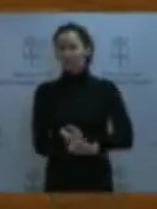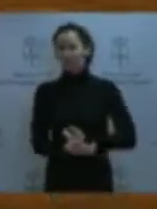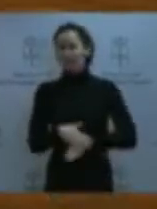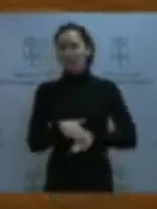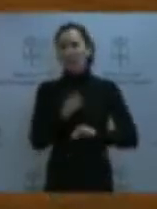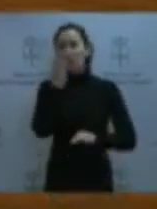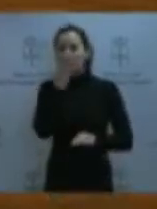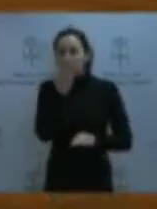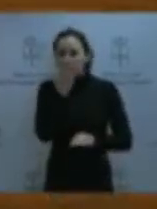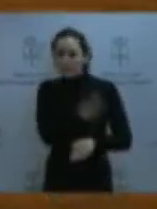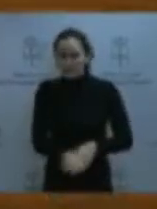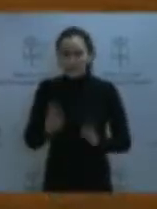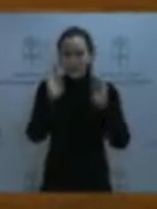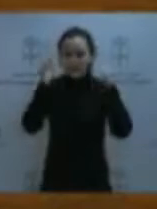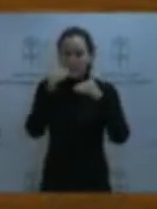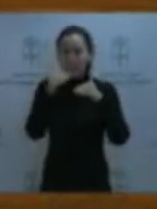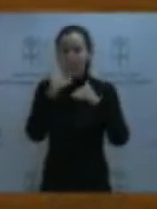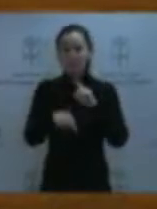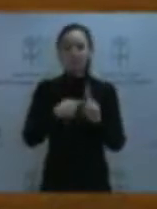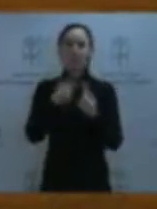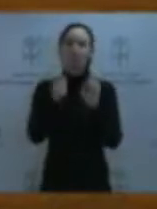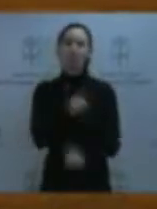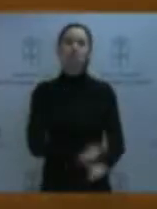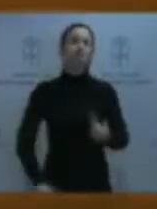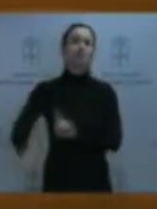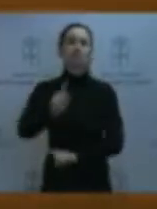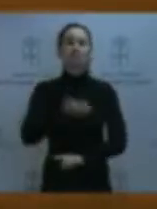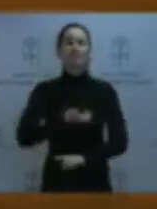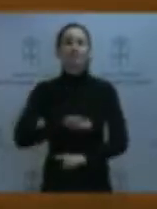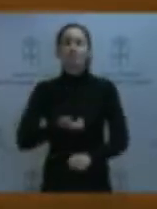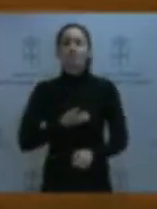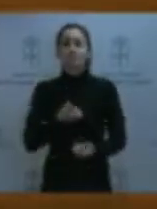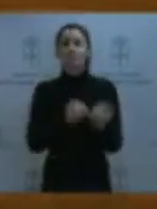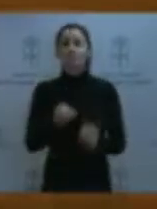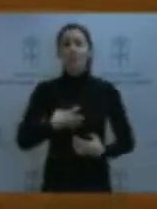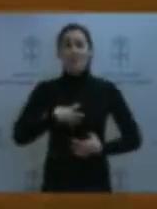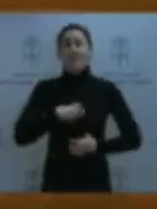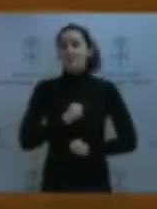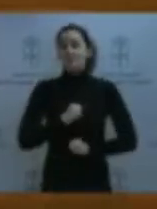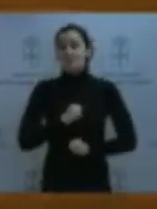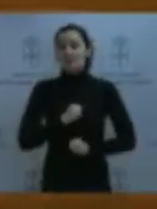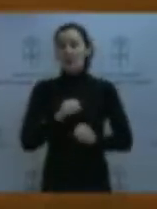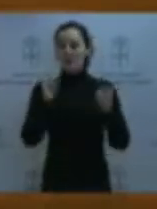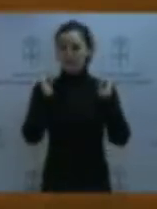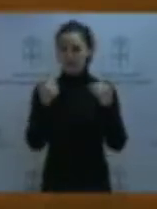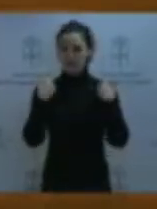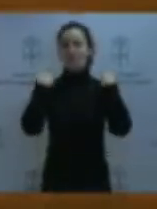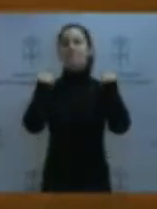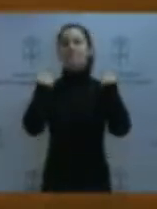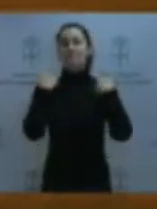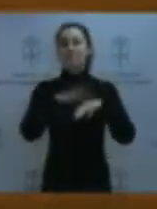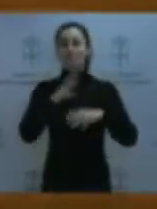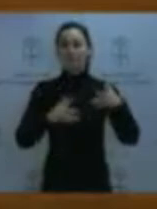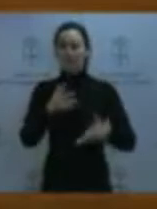la atención, por no hablar de las dificultades de los propios ayuntamientos, que ya están no poco sobrecargados en sus balances